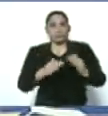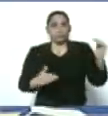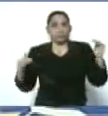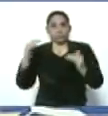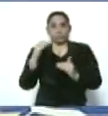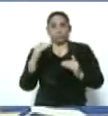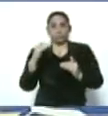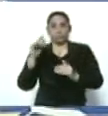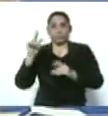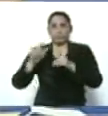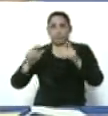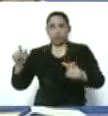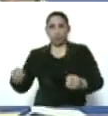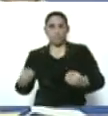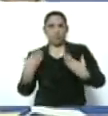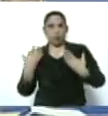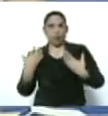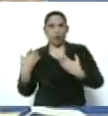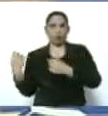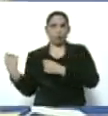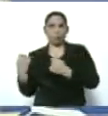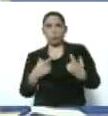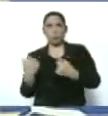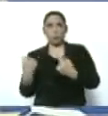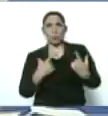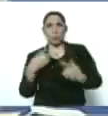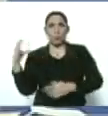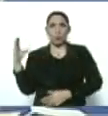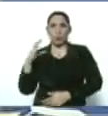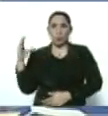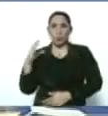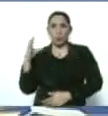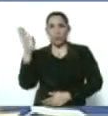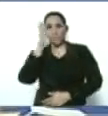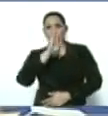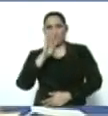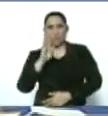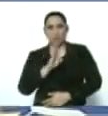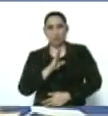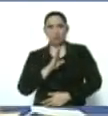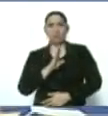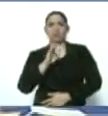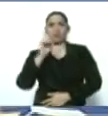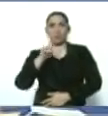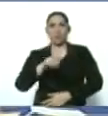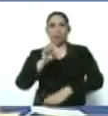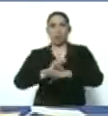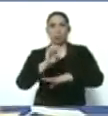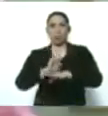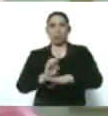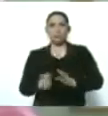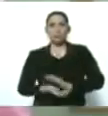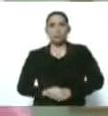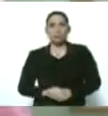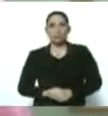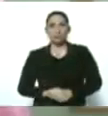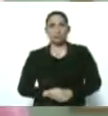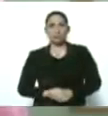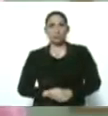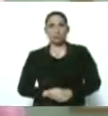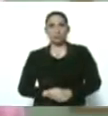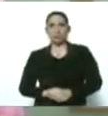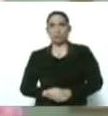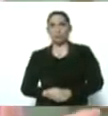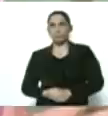de casos importados del foco Colombia, del foco Brasil, del foco Ecuador, por favor. Gracias, presidente.